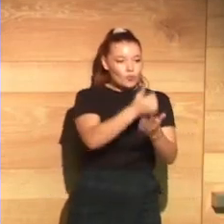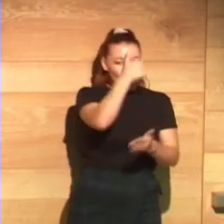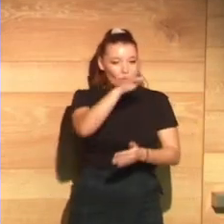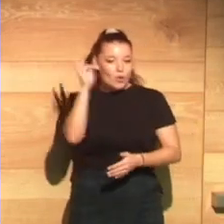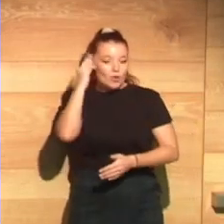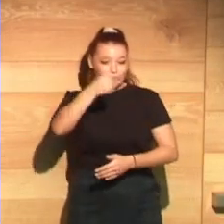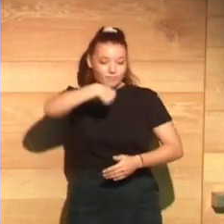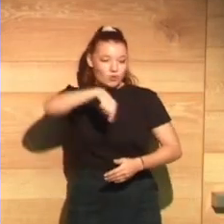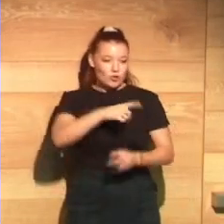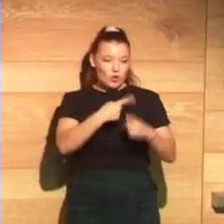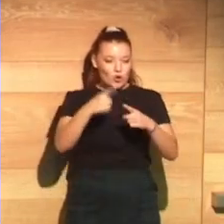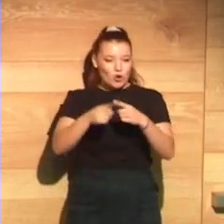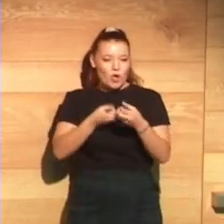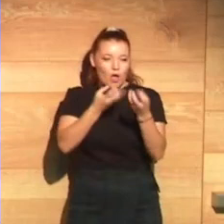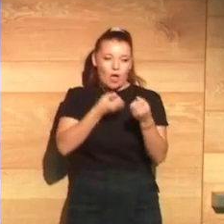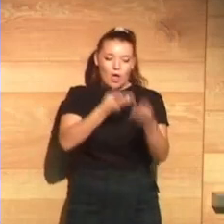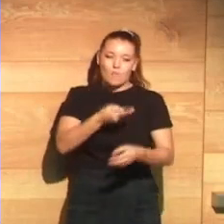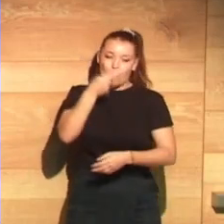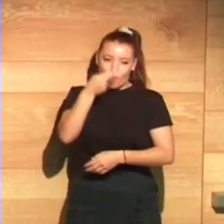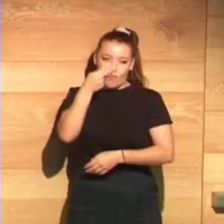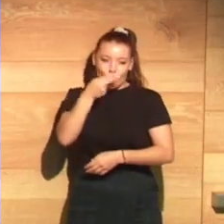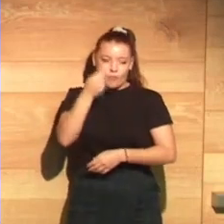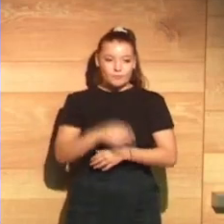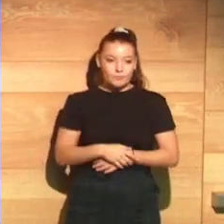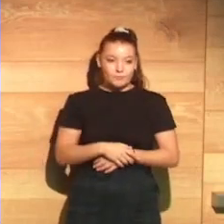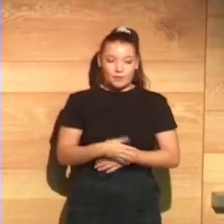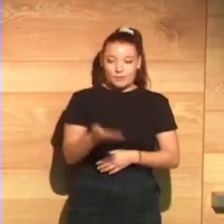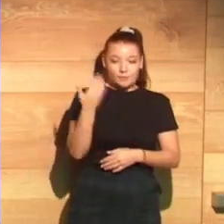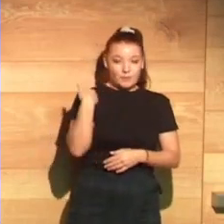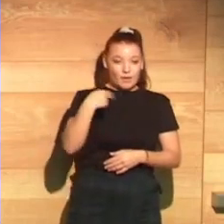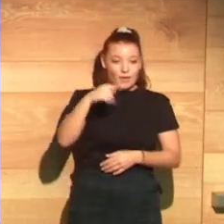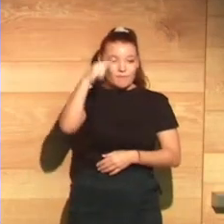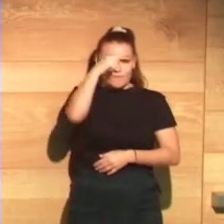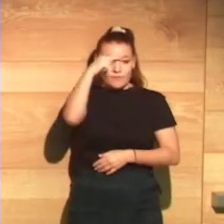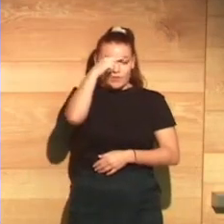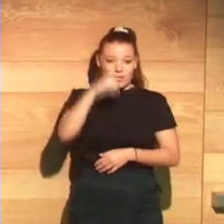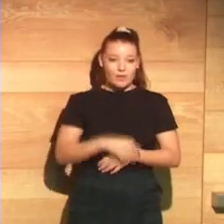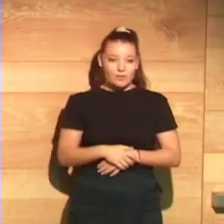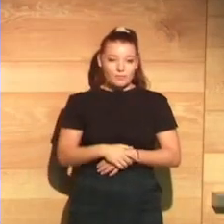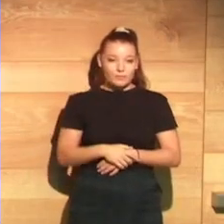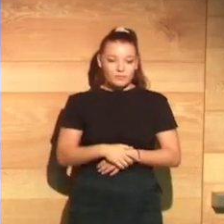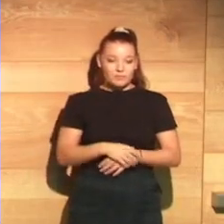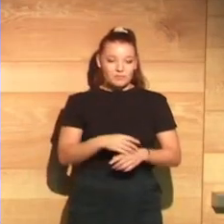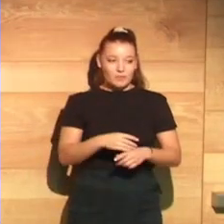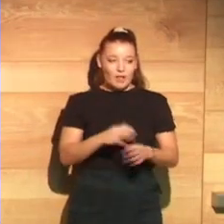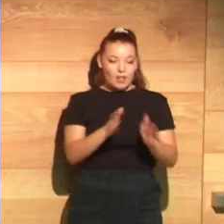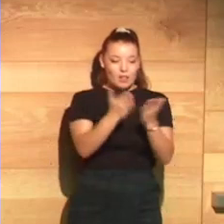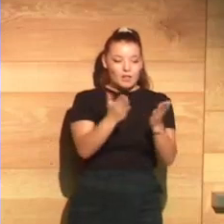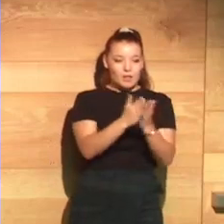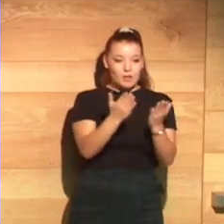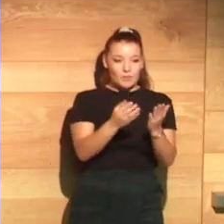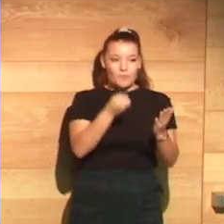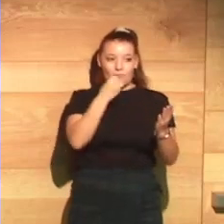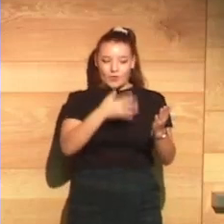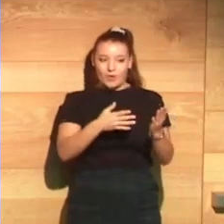tenemos cosas importantes que contar. Cuando salió Frida, después empezó a funcionar